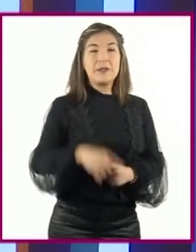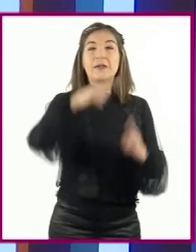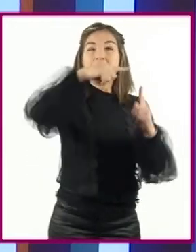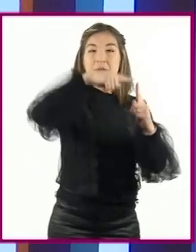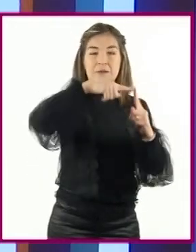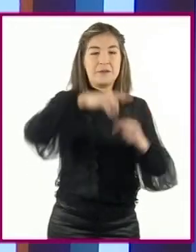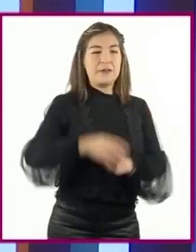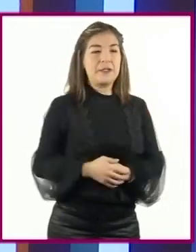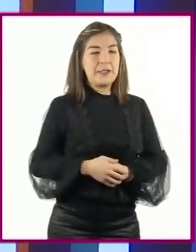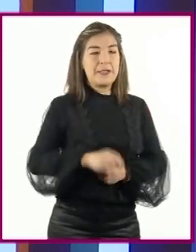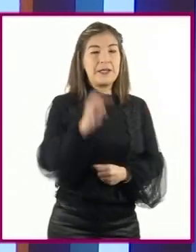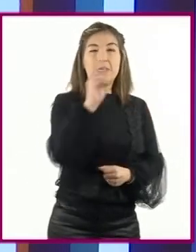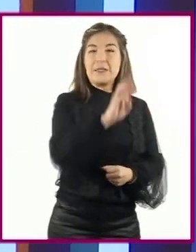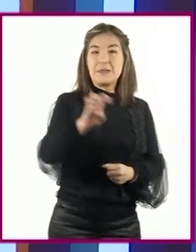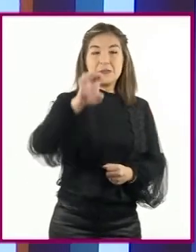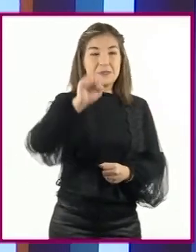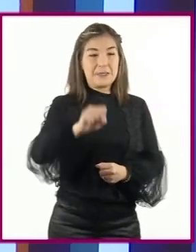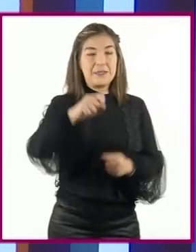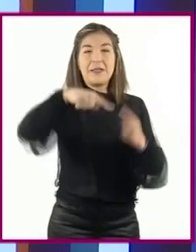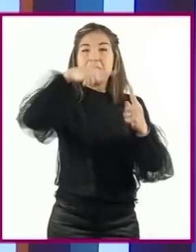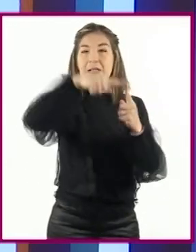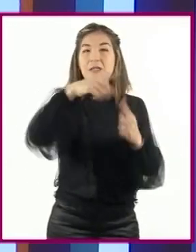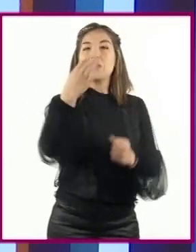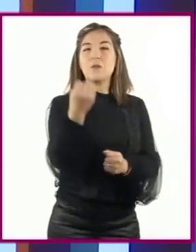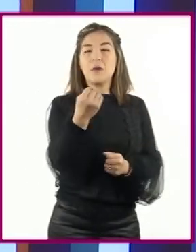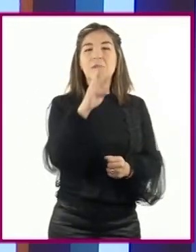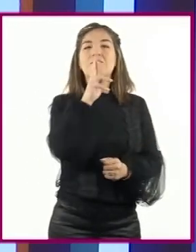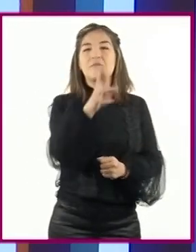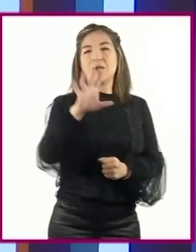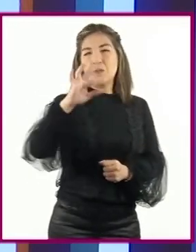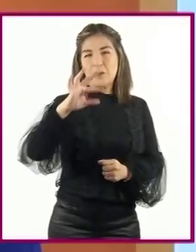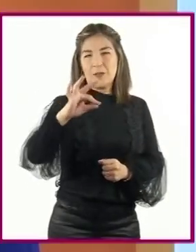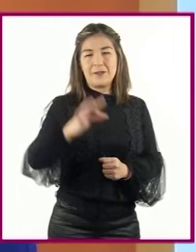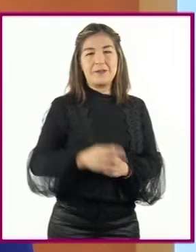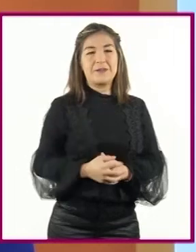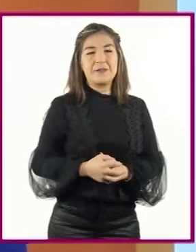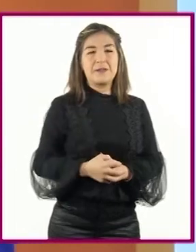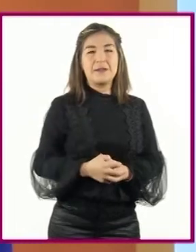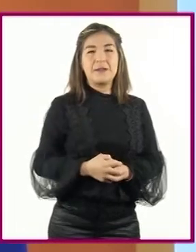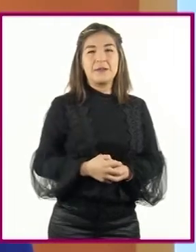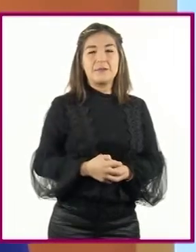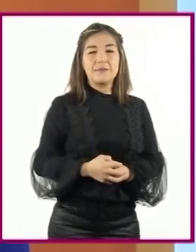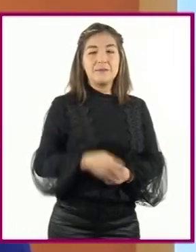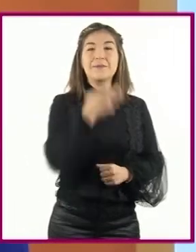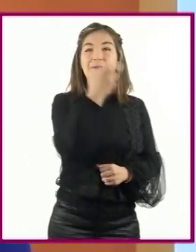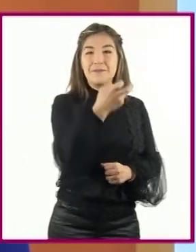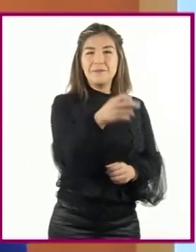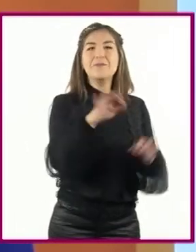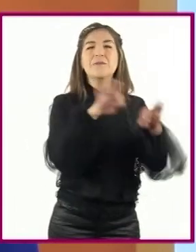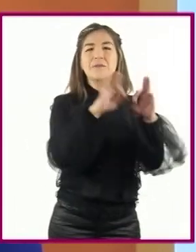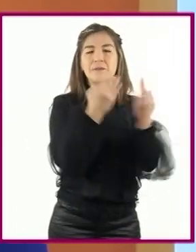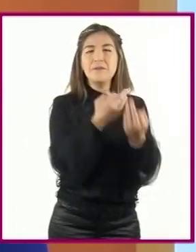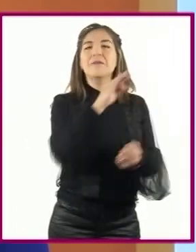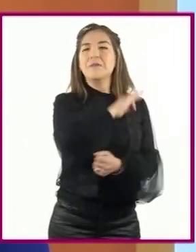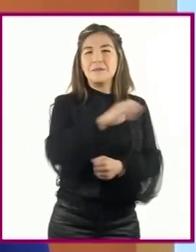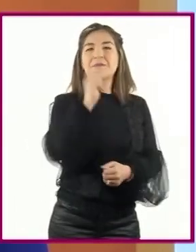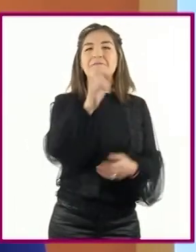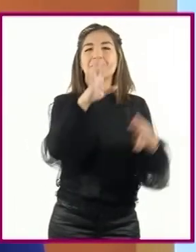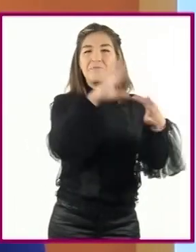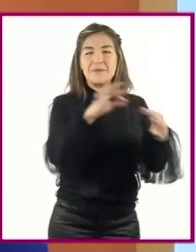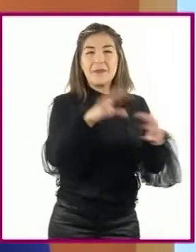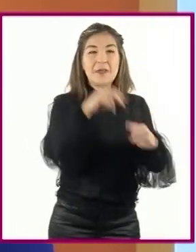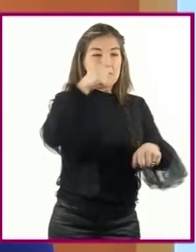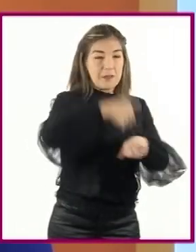dividir 360 entre 9, el cociente es 40. De esta manera, podemos afirmar que las